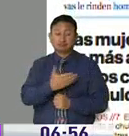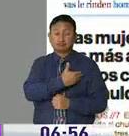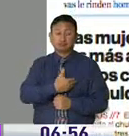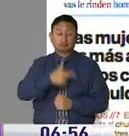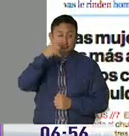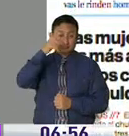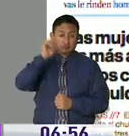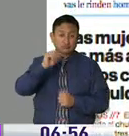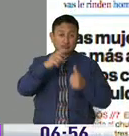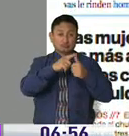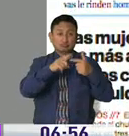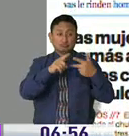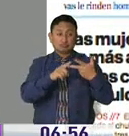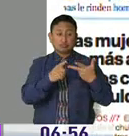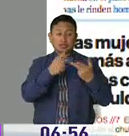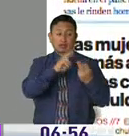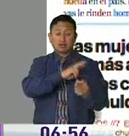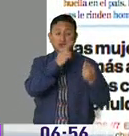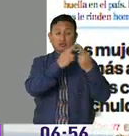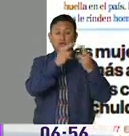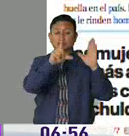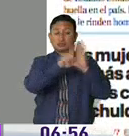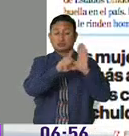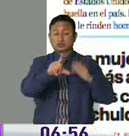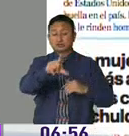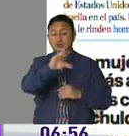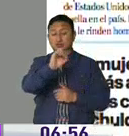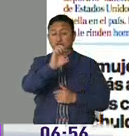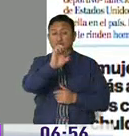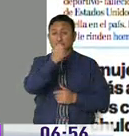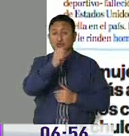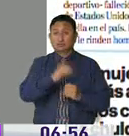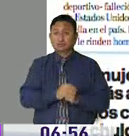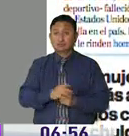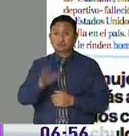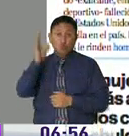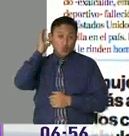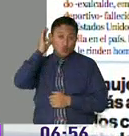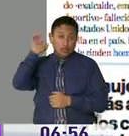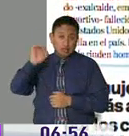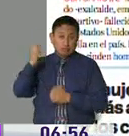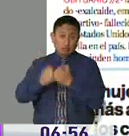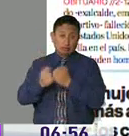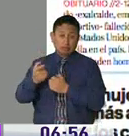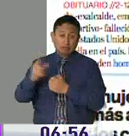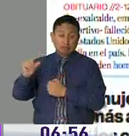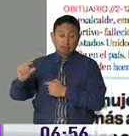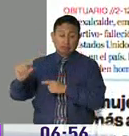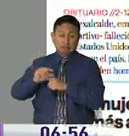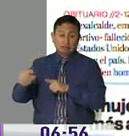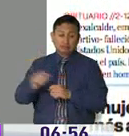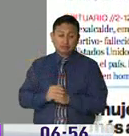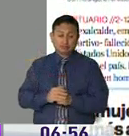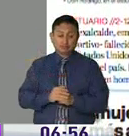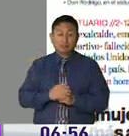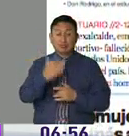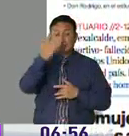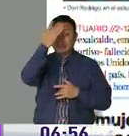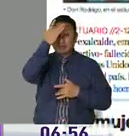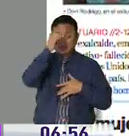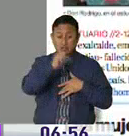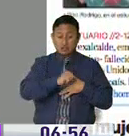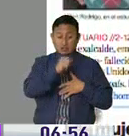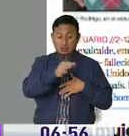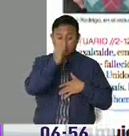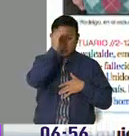LOES. Las mujeres son las más afectadas por los créditos de los chunqueros. Delta es menos grave en niños, pero ellos llevan el virus al adulto. Y la tasa